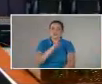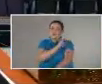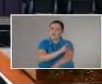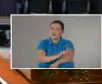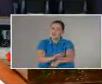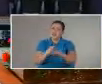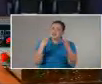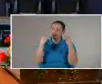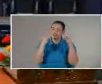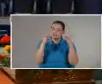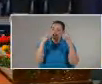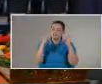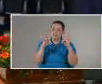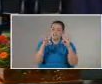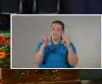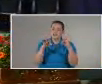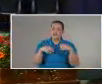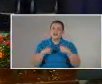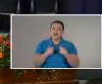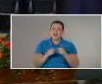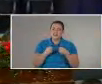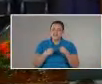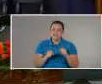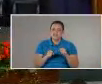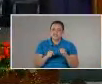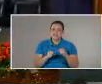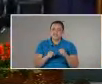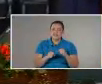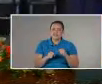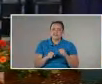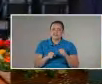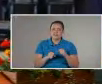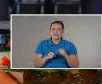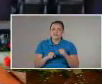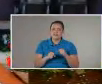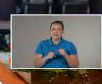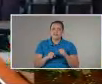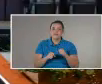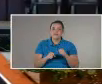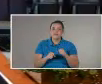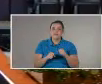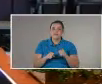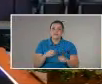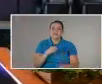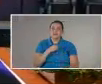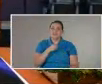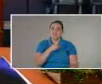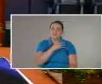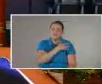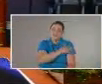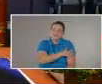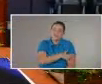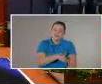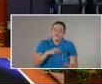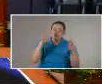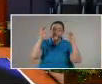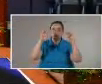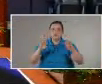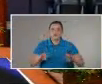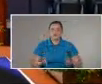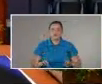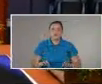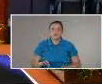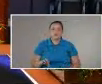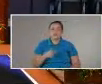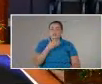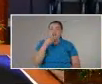¿cómo decirlo?, como provocar que la conmiseración de la gente. Y entonces ahí entramos en una situación que ya está fuera de la